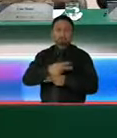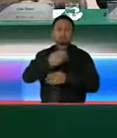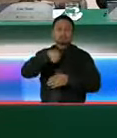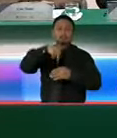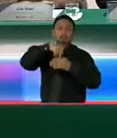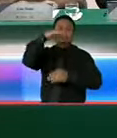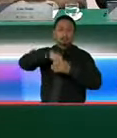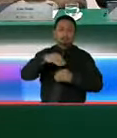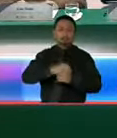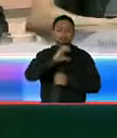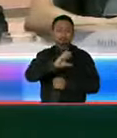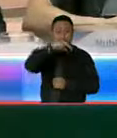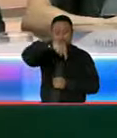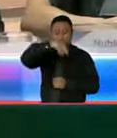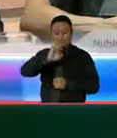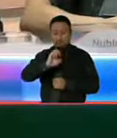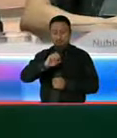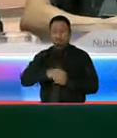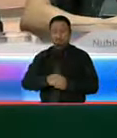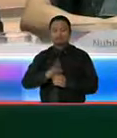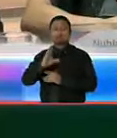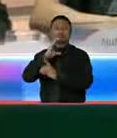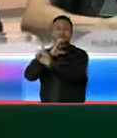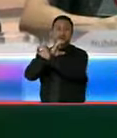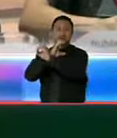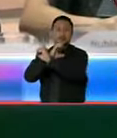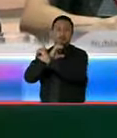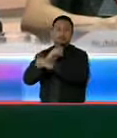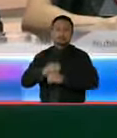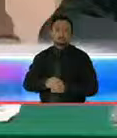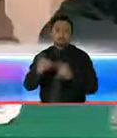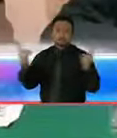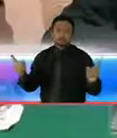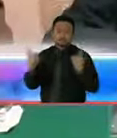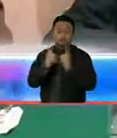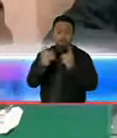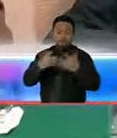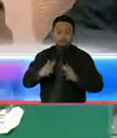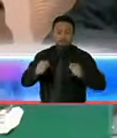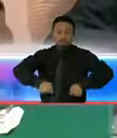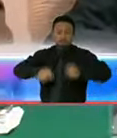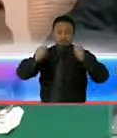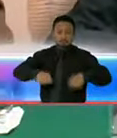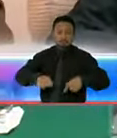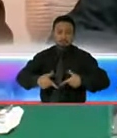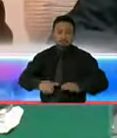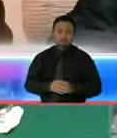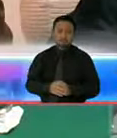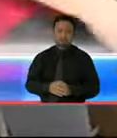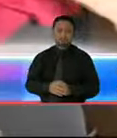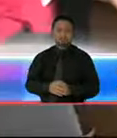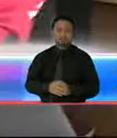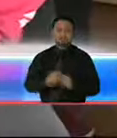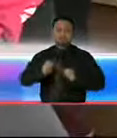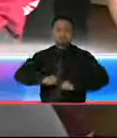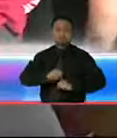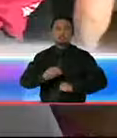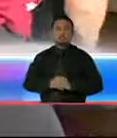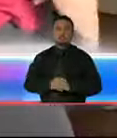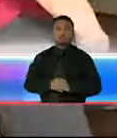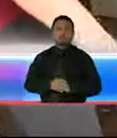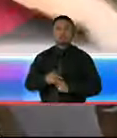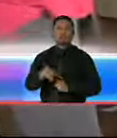Electoral, CNE, y Nacional para la Igualdad de Discapacidades, CONADIS, firmaron un convenio interinstitucional para mejorar las